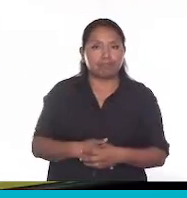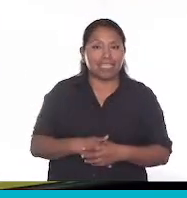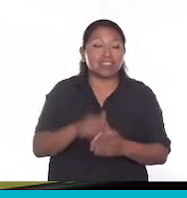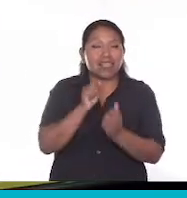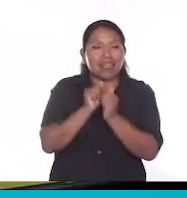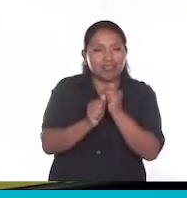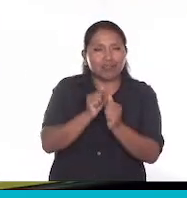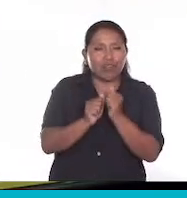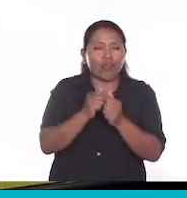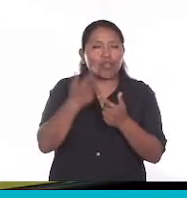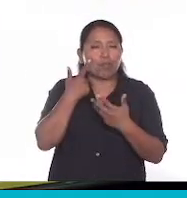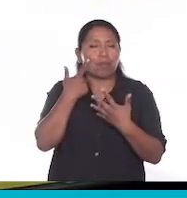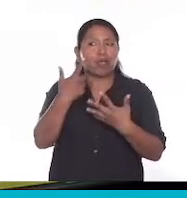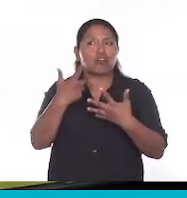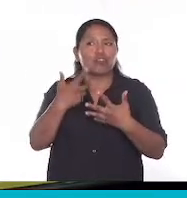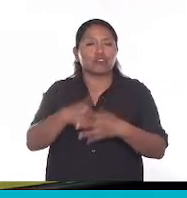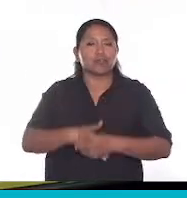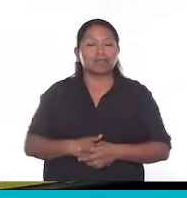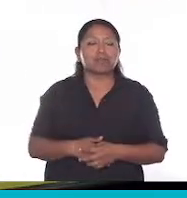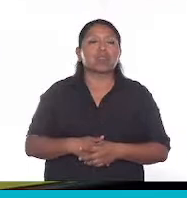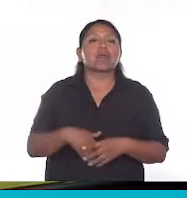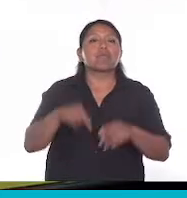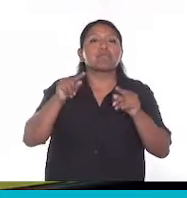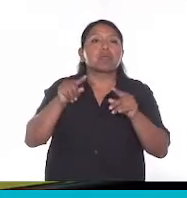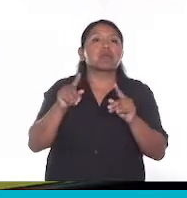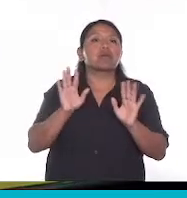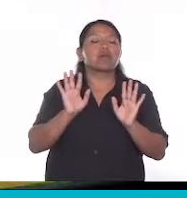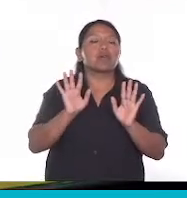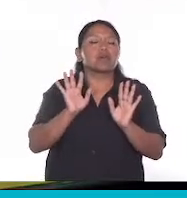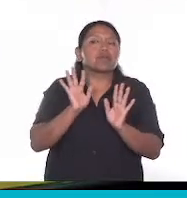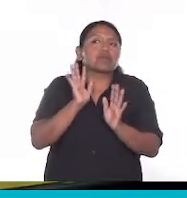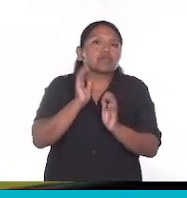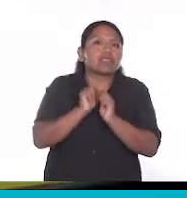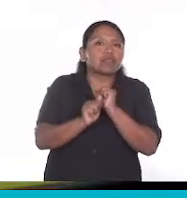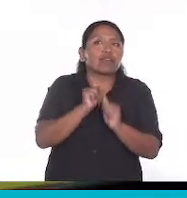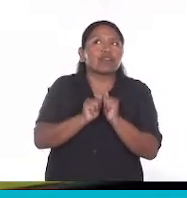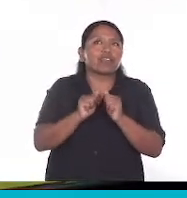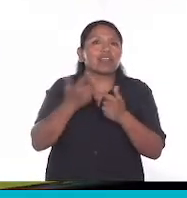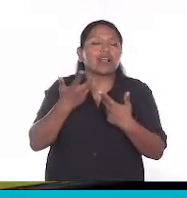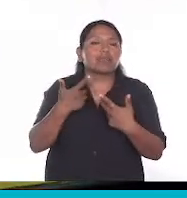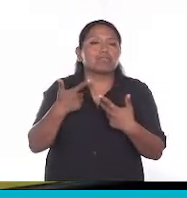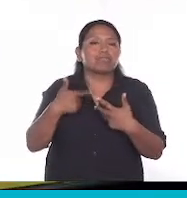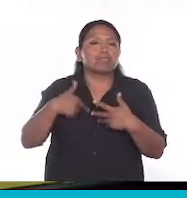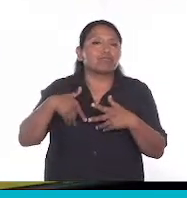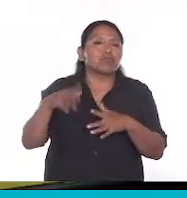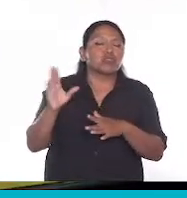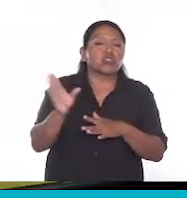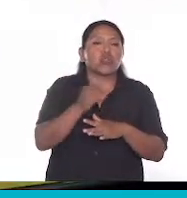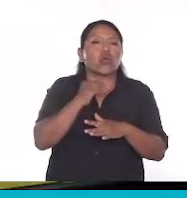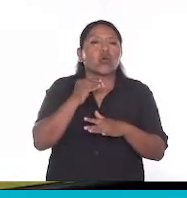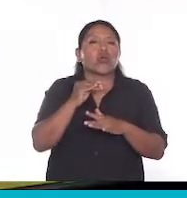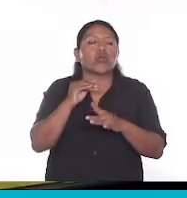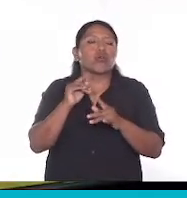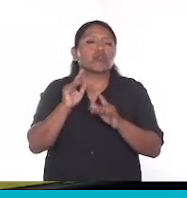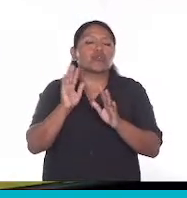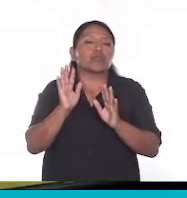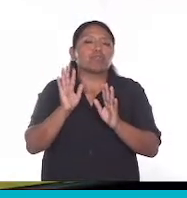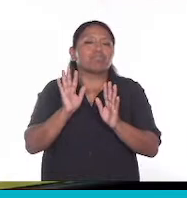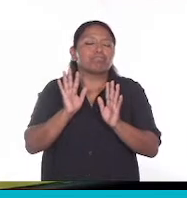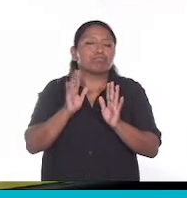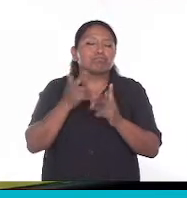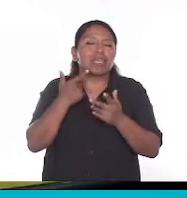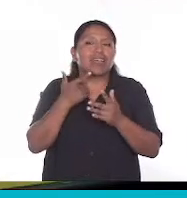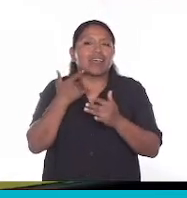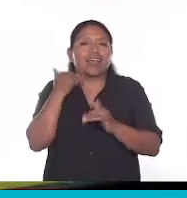historia por la que se hizo más conocido, pero no deja de ser una de las anécdotas que tienen todos los soldados conscriptos para